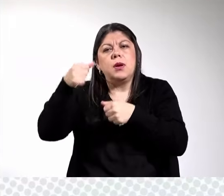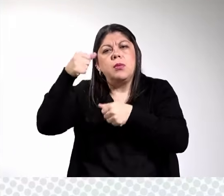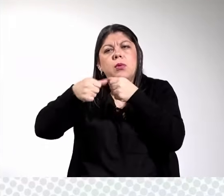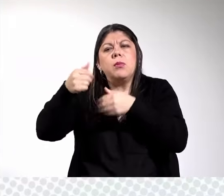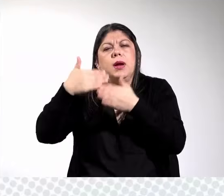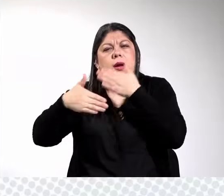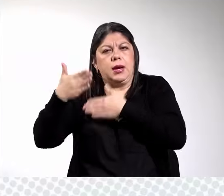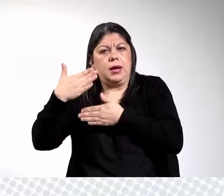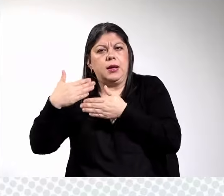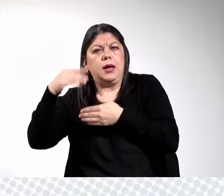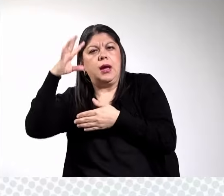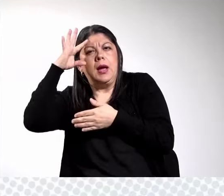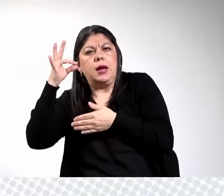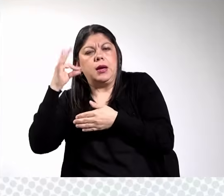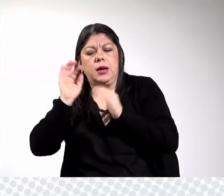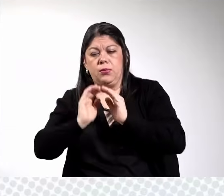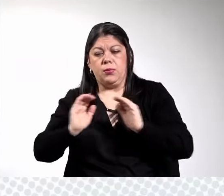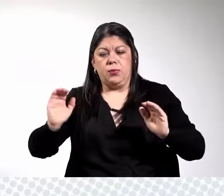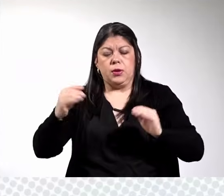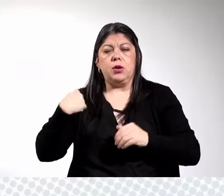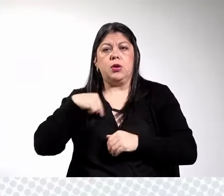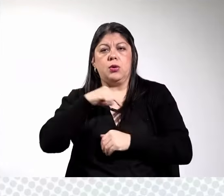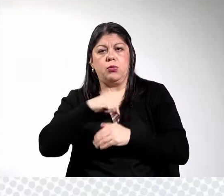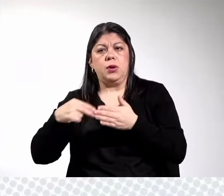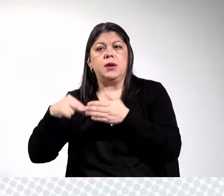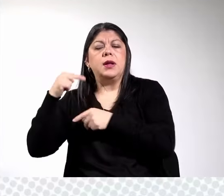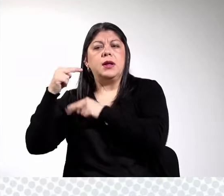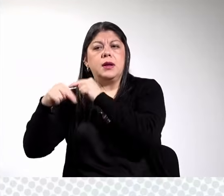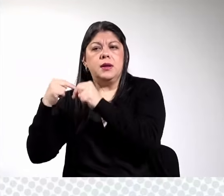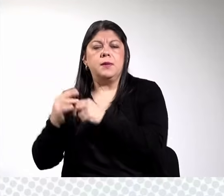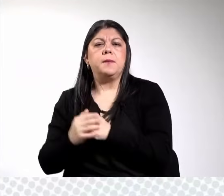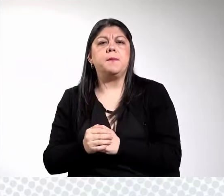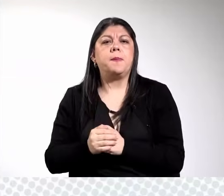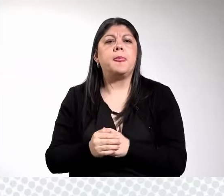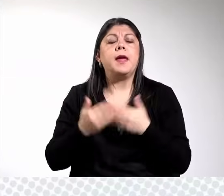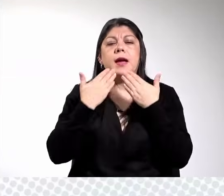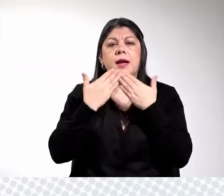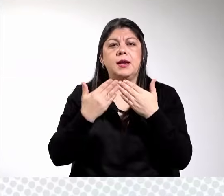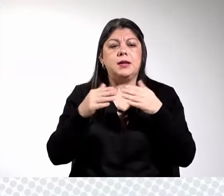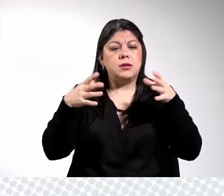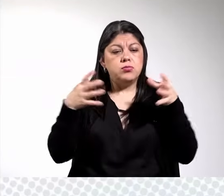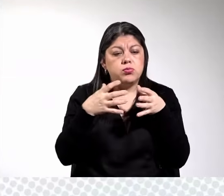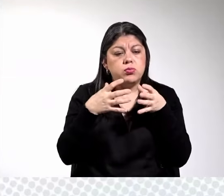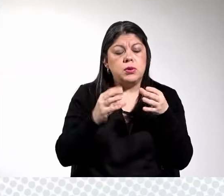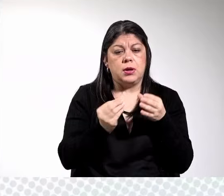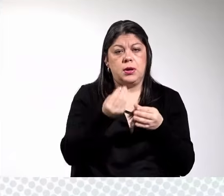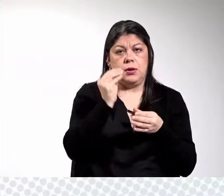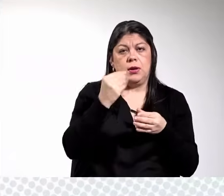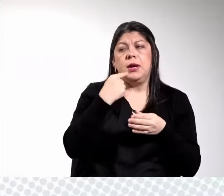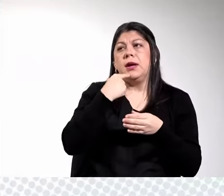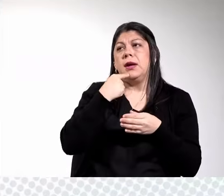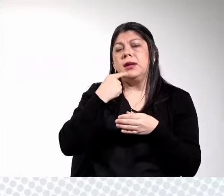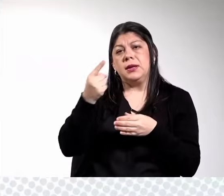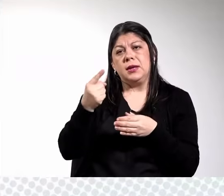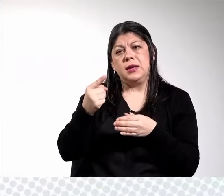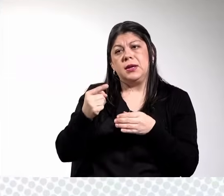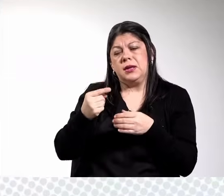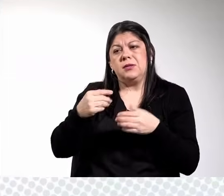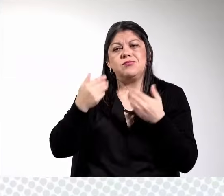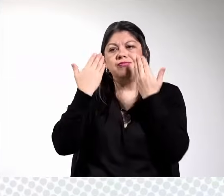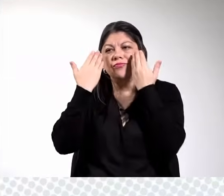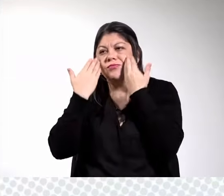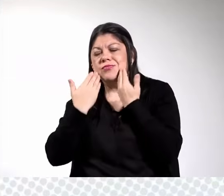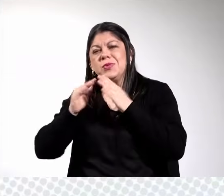hoy que está creciendo son los niños y las niñas. Muchas gracias. Pasamos de ahí a la juventud, que hoy en día expresa desesperanza